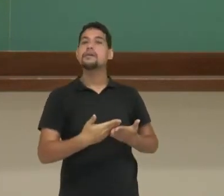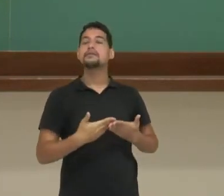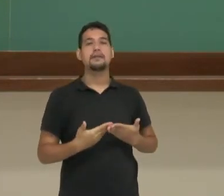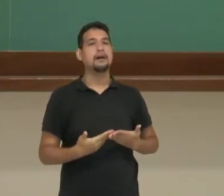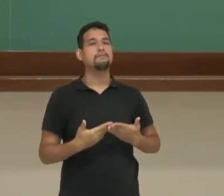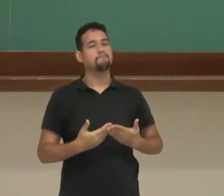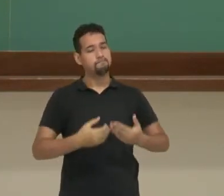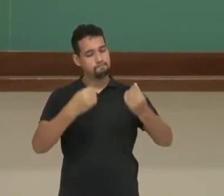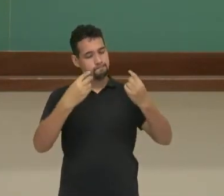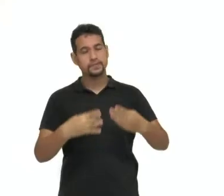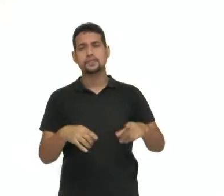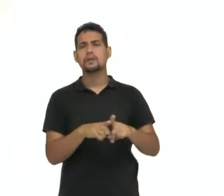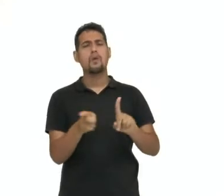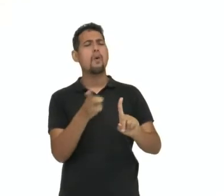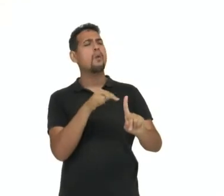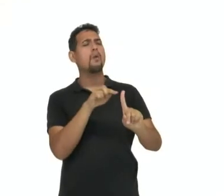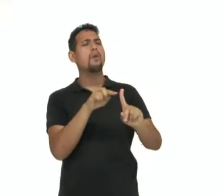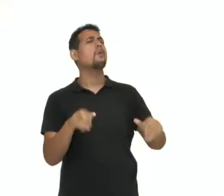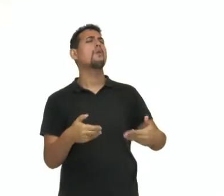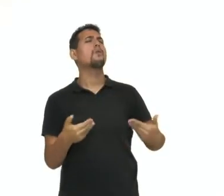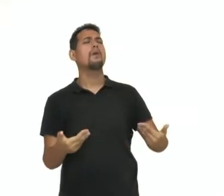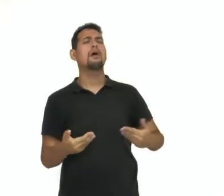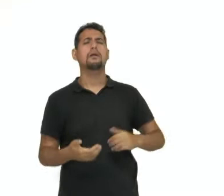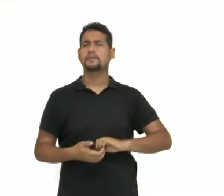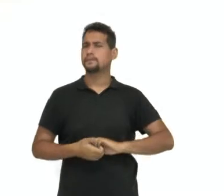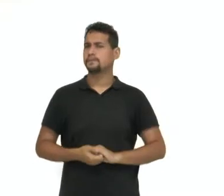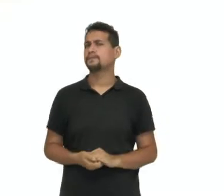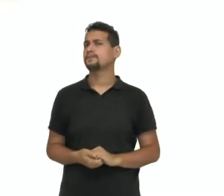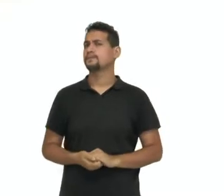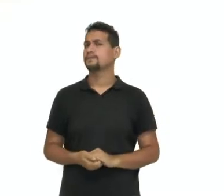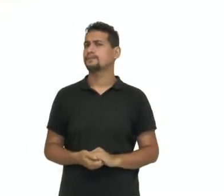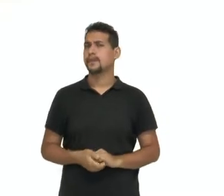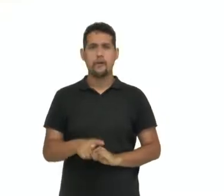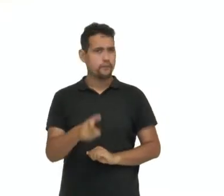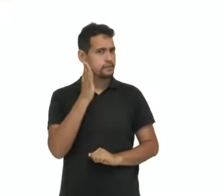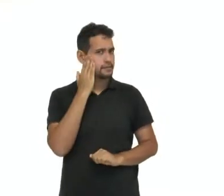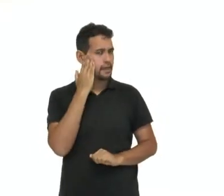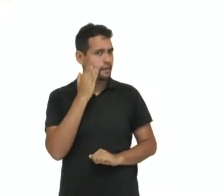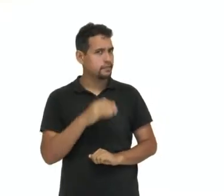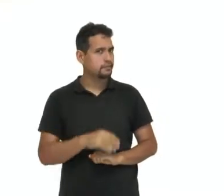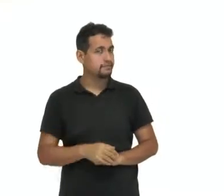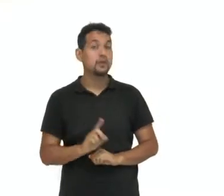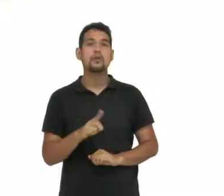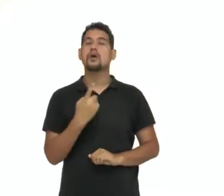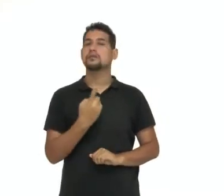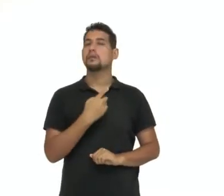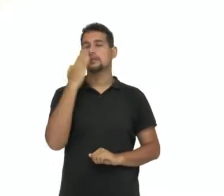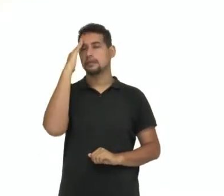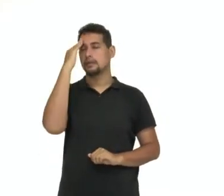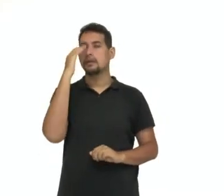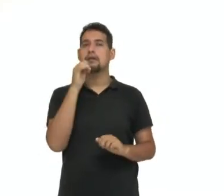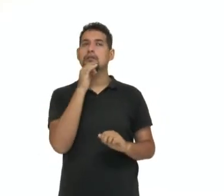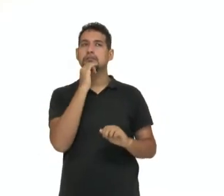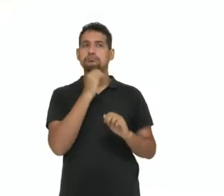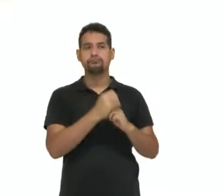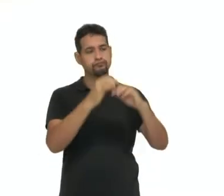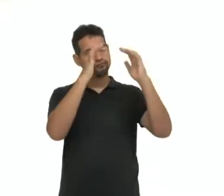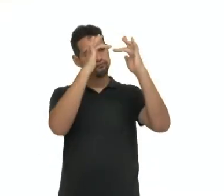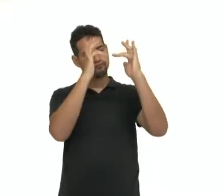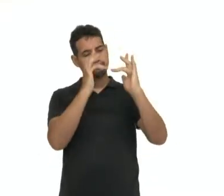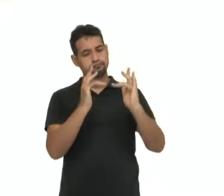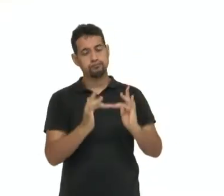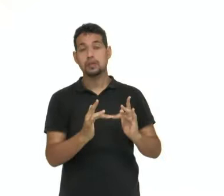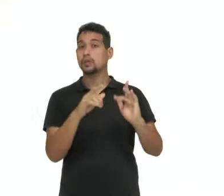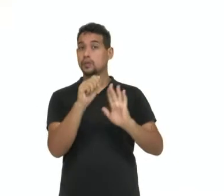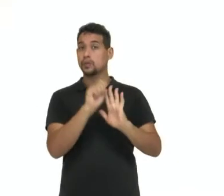começar. Vamos aos objetivos. Quais são os objetivos da nossa aula de hoje? Compreender o emprego dos marcadores temporais e as suas funções dentro